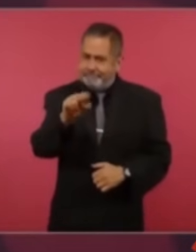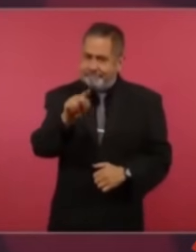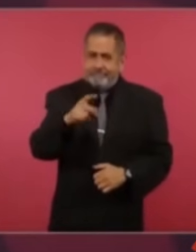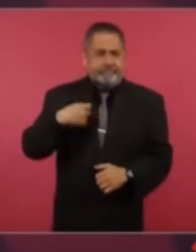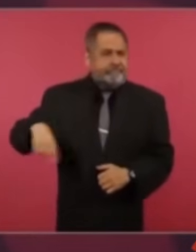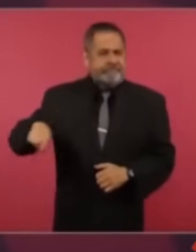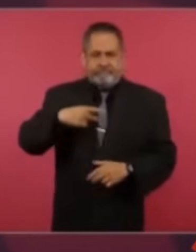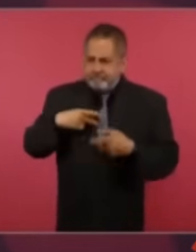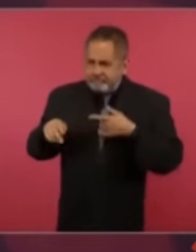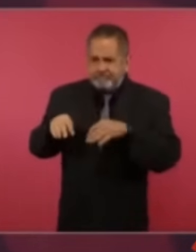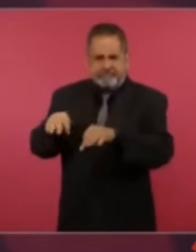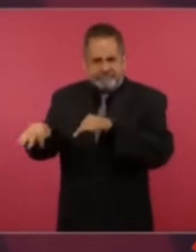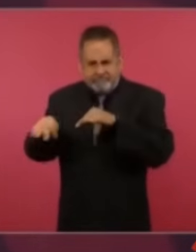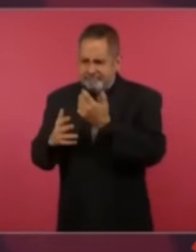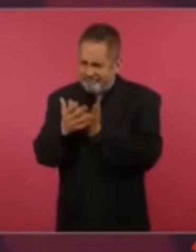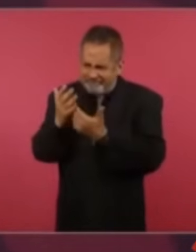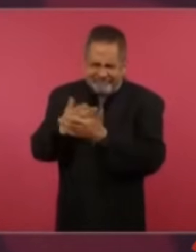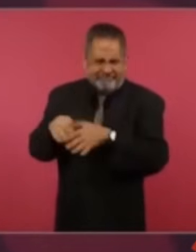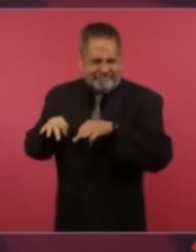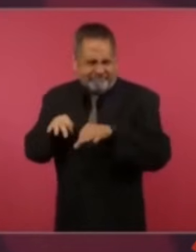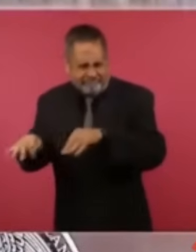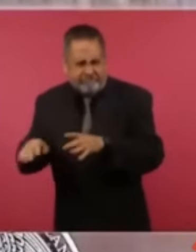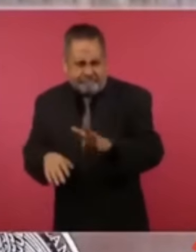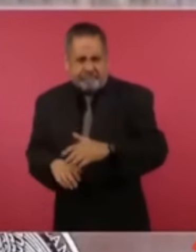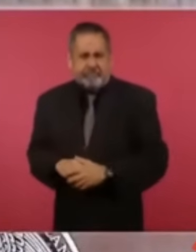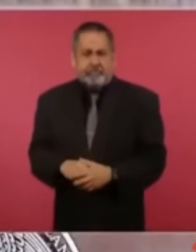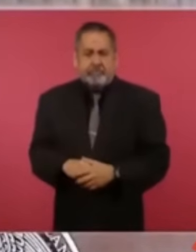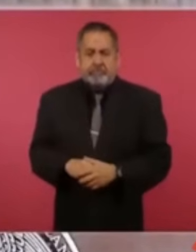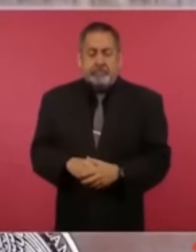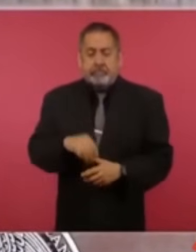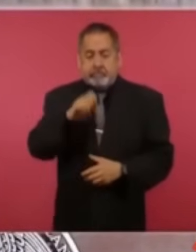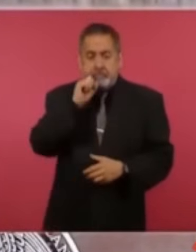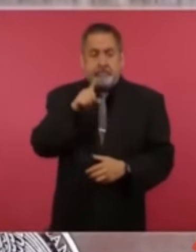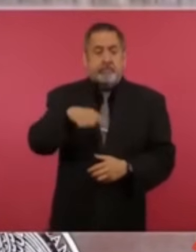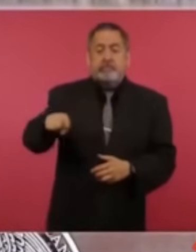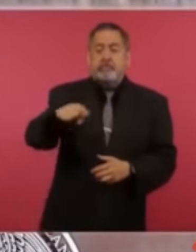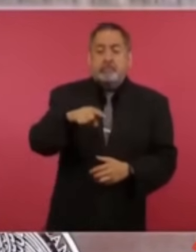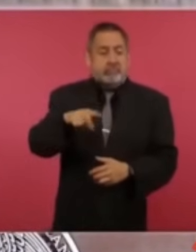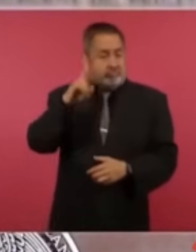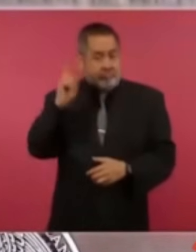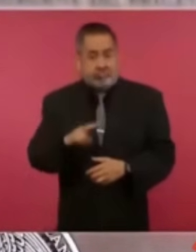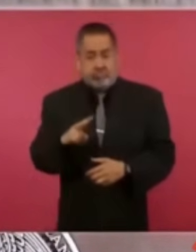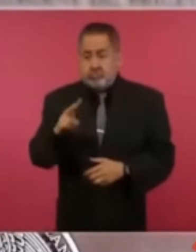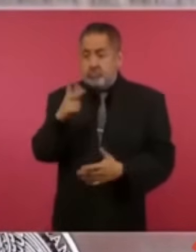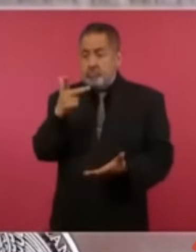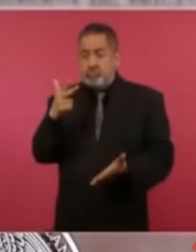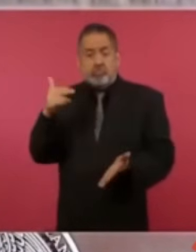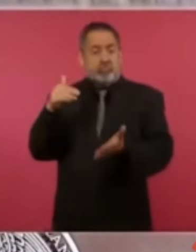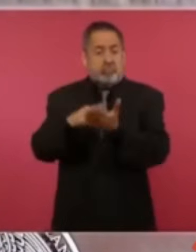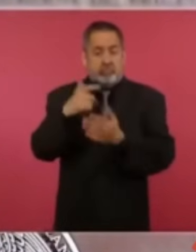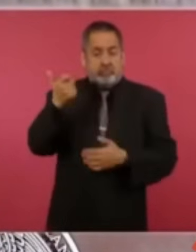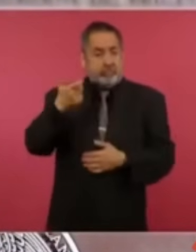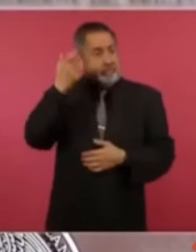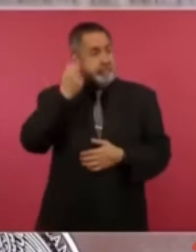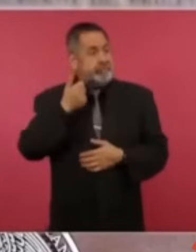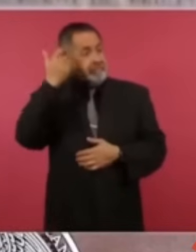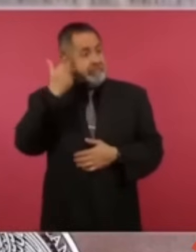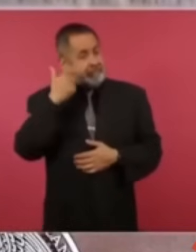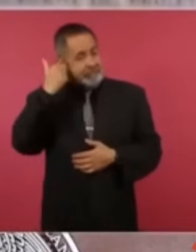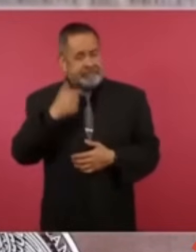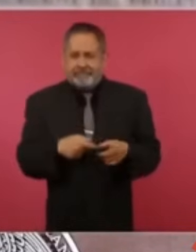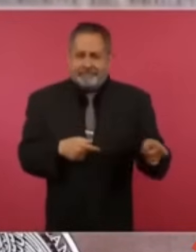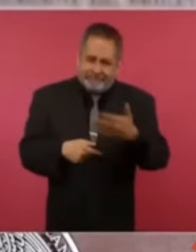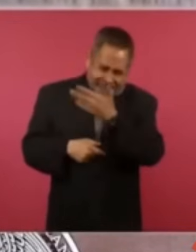un pueblo trabajador. Tampoco es verdad que alguien reciba 8,000 pesos por programas sociales, también está